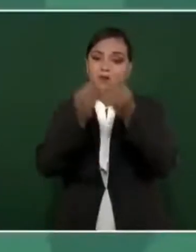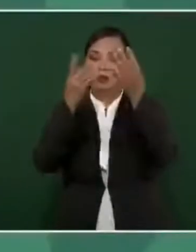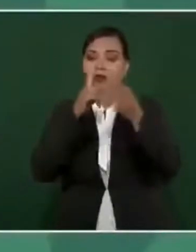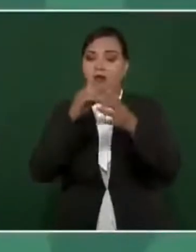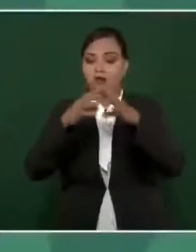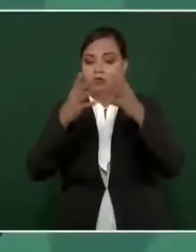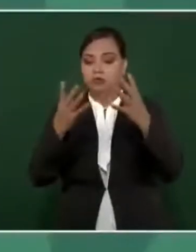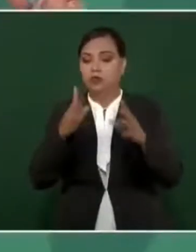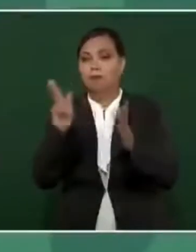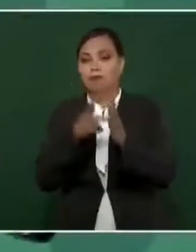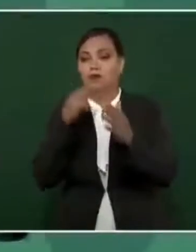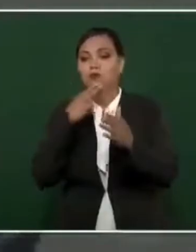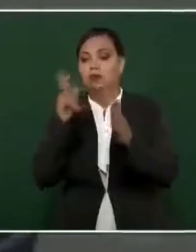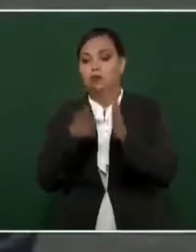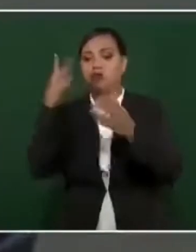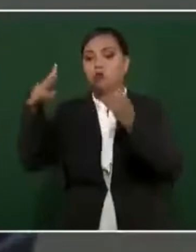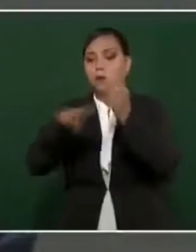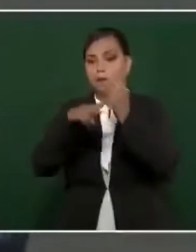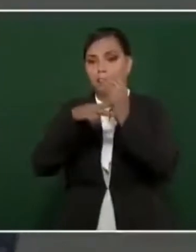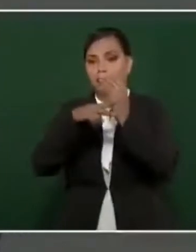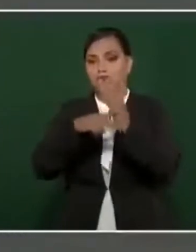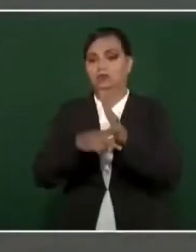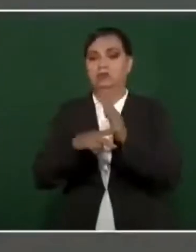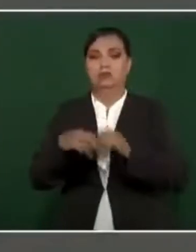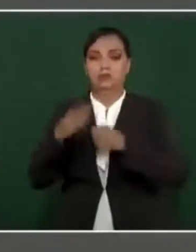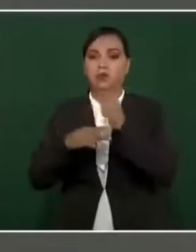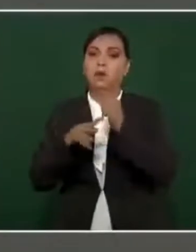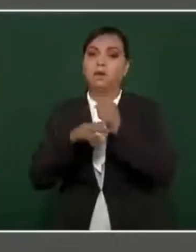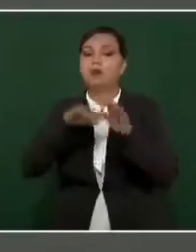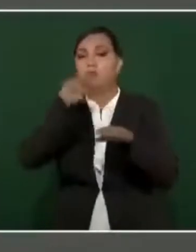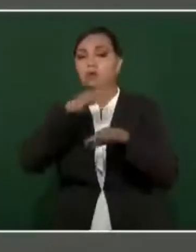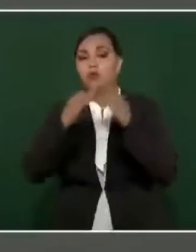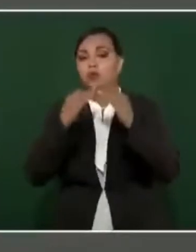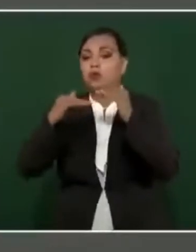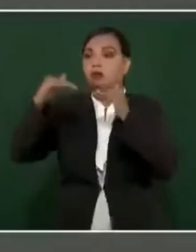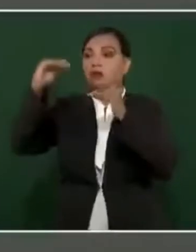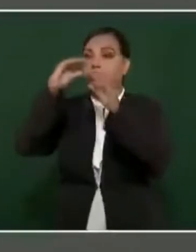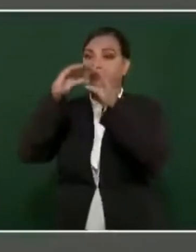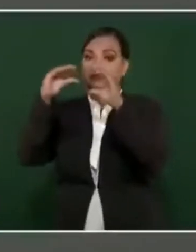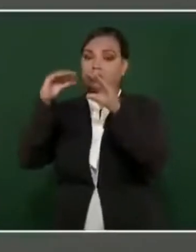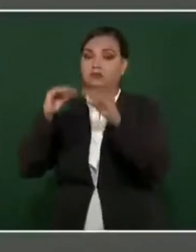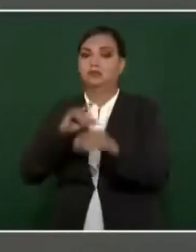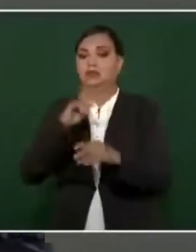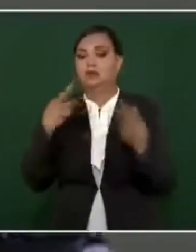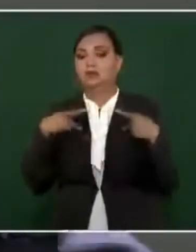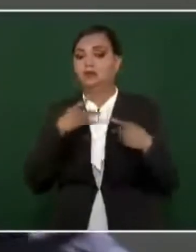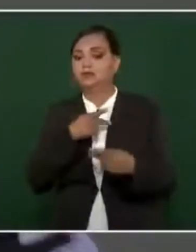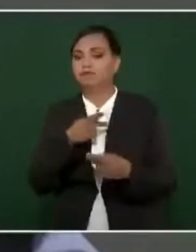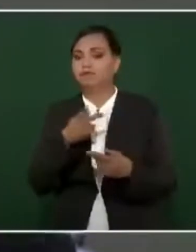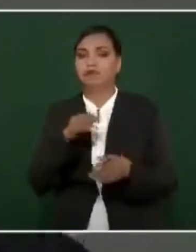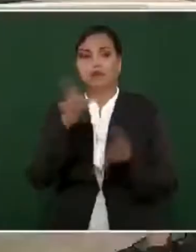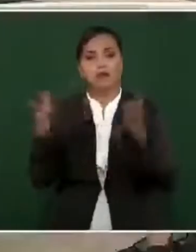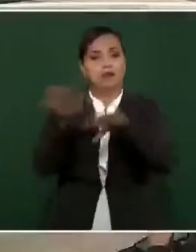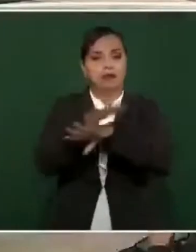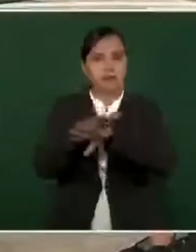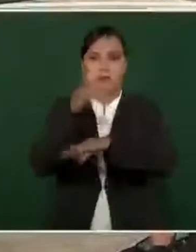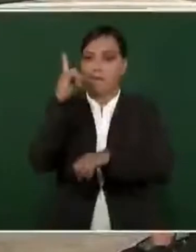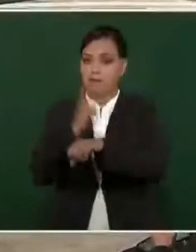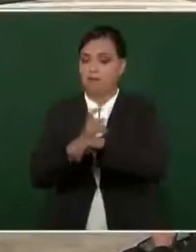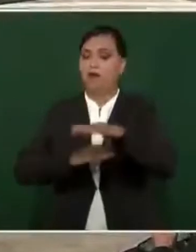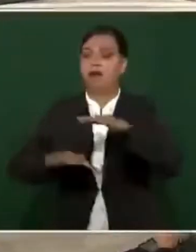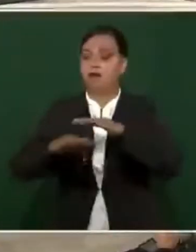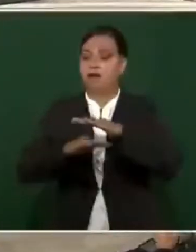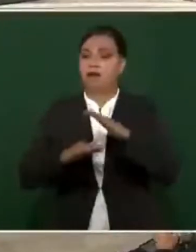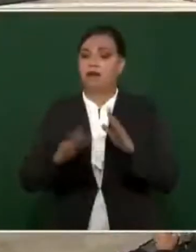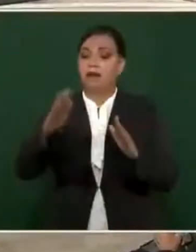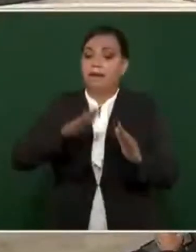Entonces nosotros cambiamos y dijimos, vamos abajo, a meterle abajo para que no se nos convierta en una crisis de